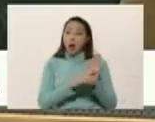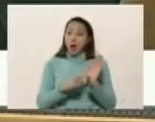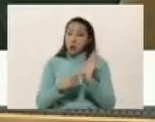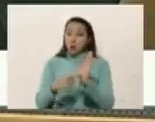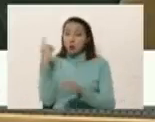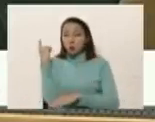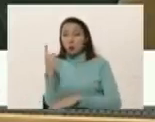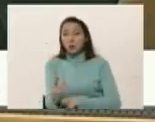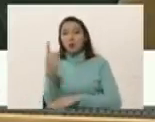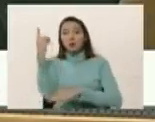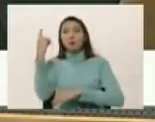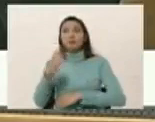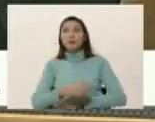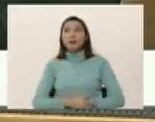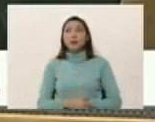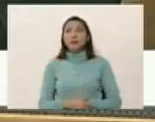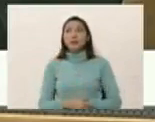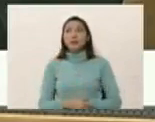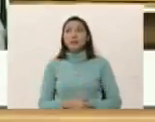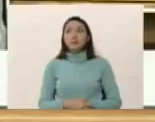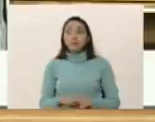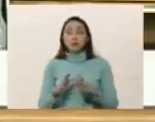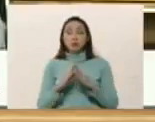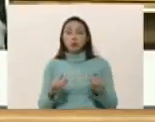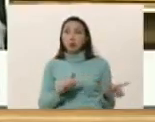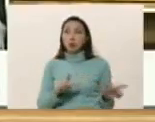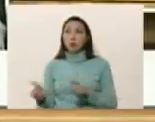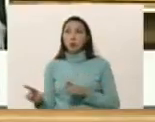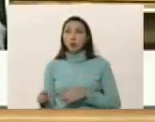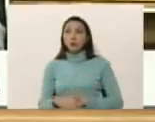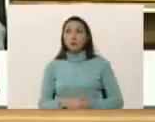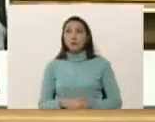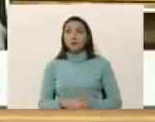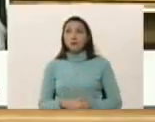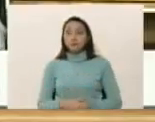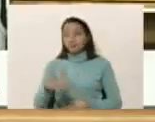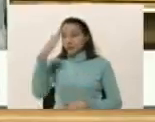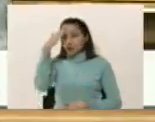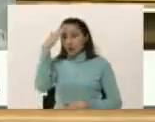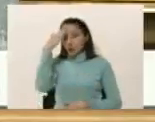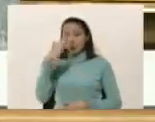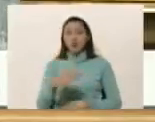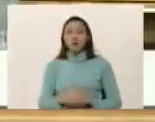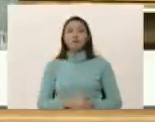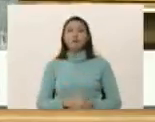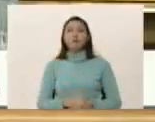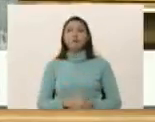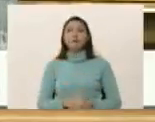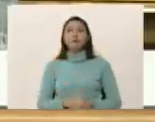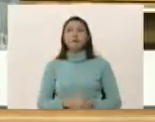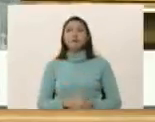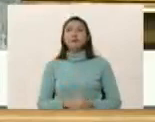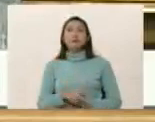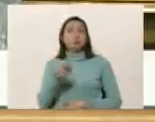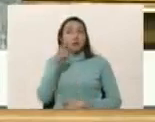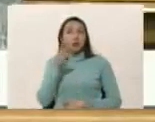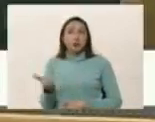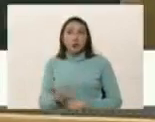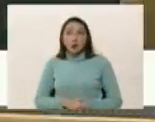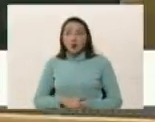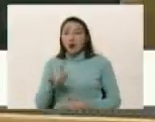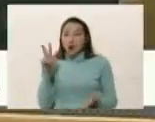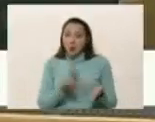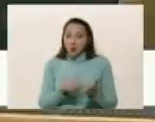república bolivariana de venezuela esto en consideración a lo de las oraciones se considera aprobado